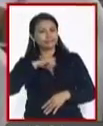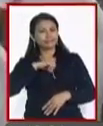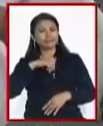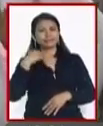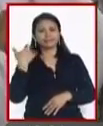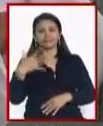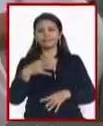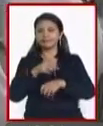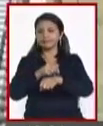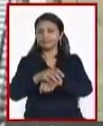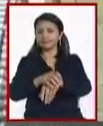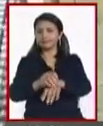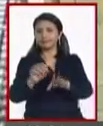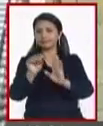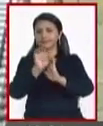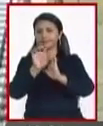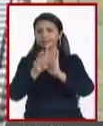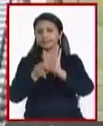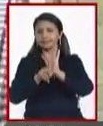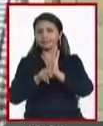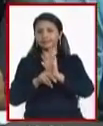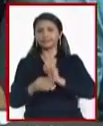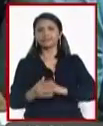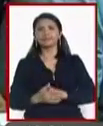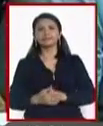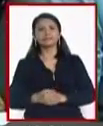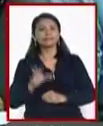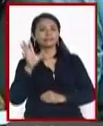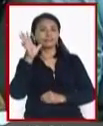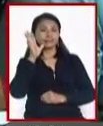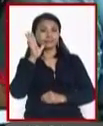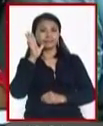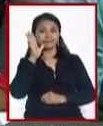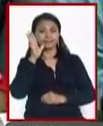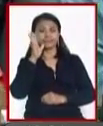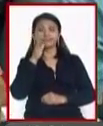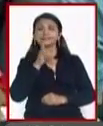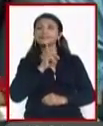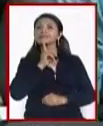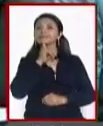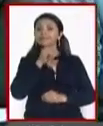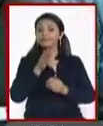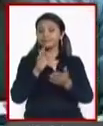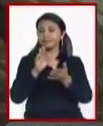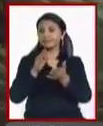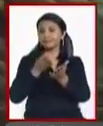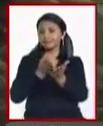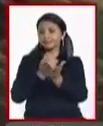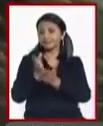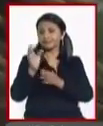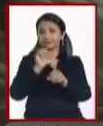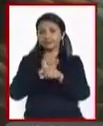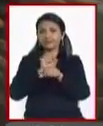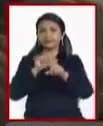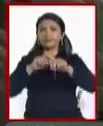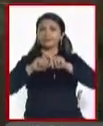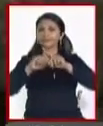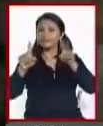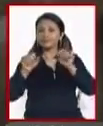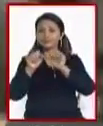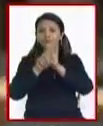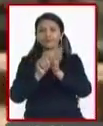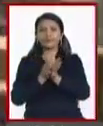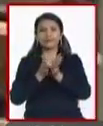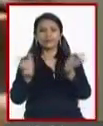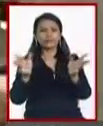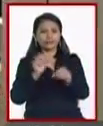orgulloso por haber marchado por esta Constitución Política del Estado, que es la madre, que garantiza el derecho al trabajo. Pero sin embargo, la